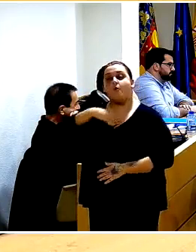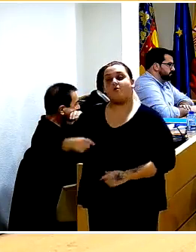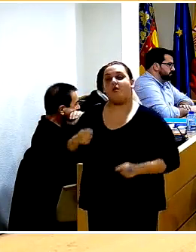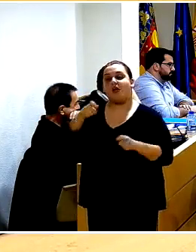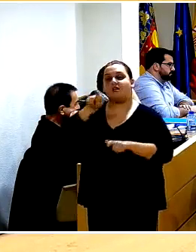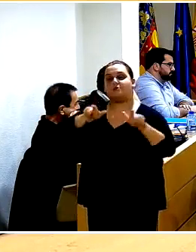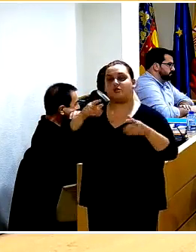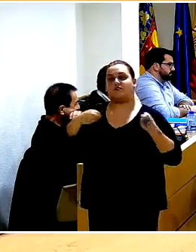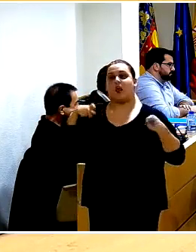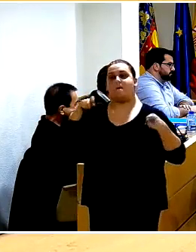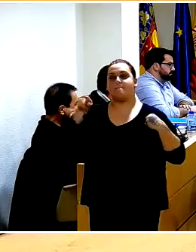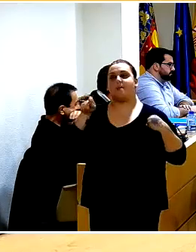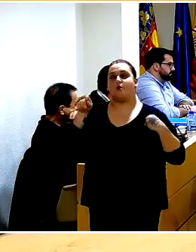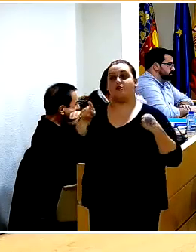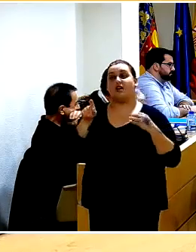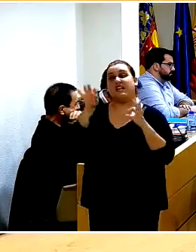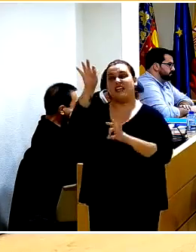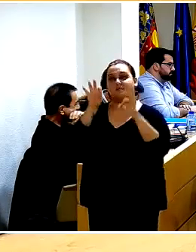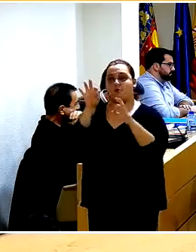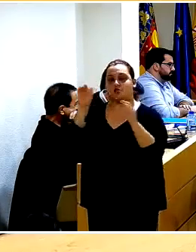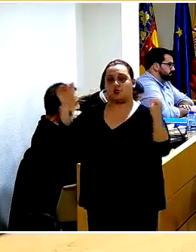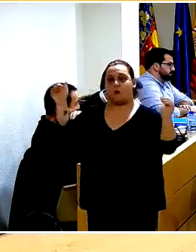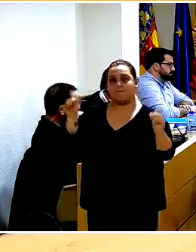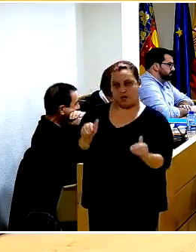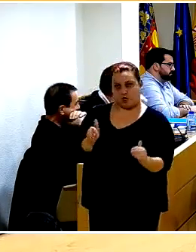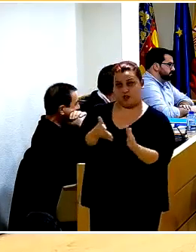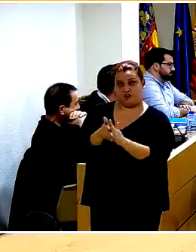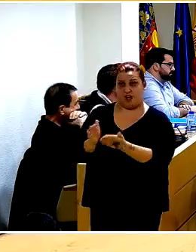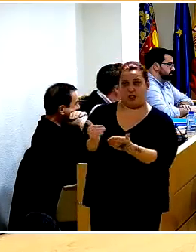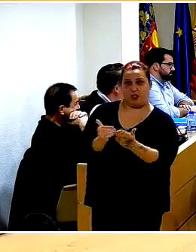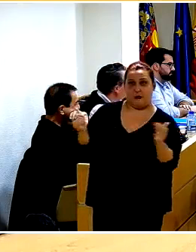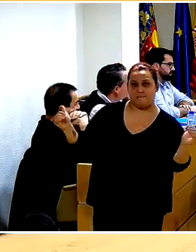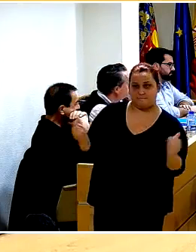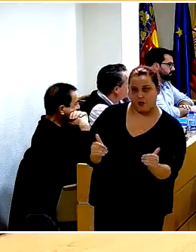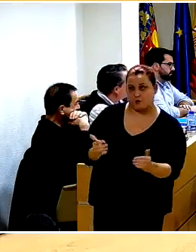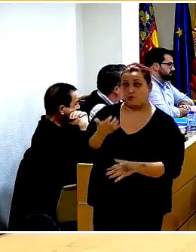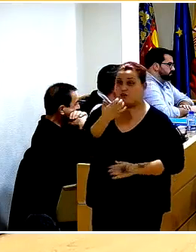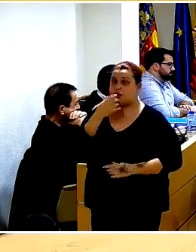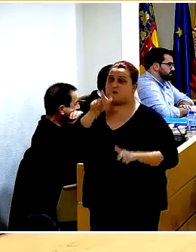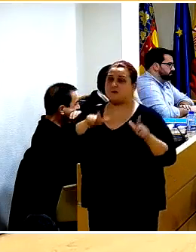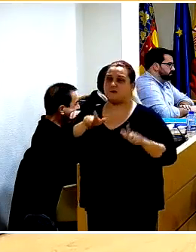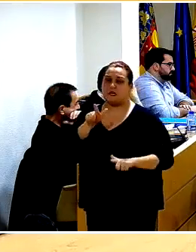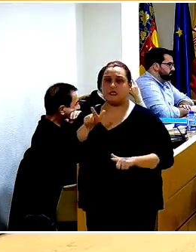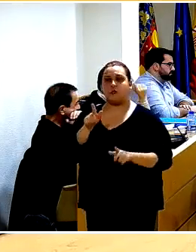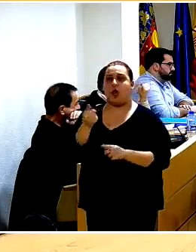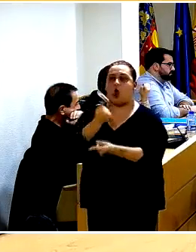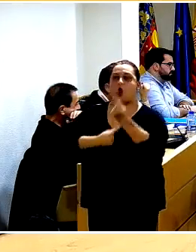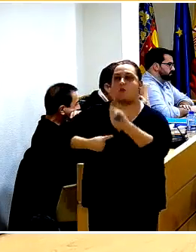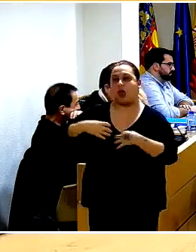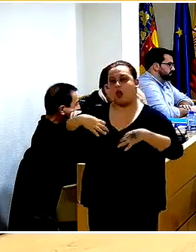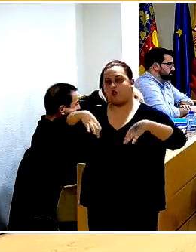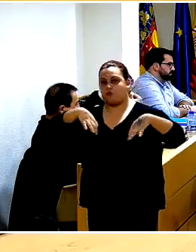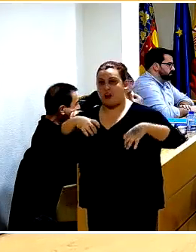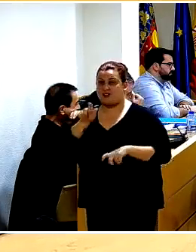la bajada del IBI, impuestos que asfixian a nuestros ciudadanos, a los que tienen unas pequeñas propiedades, a los que tienen vehículos, están